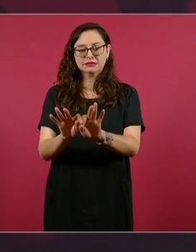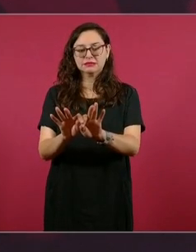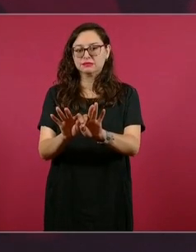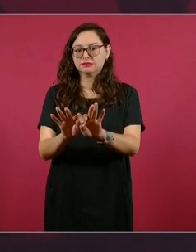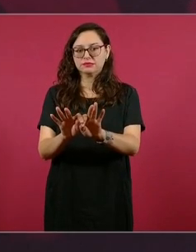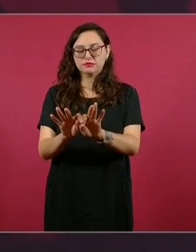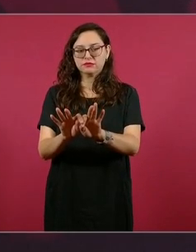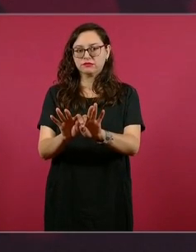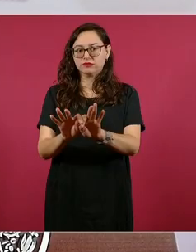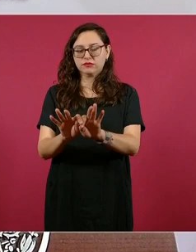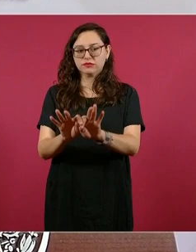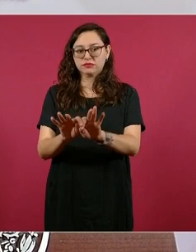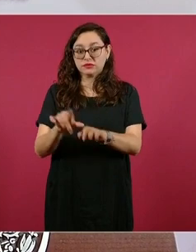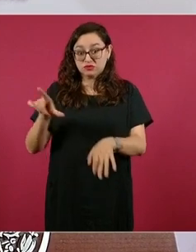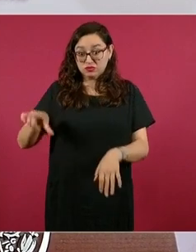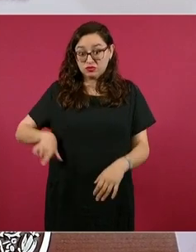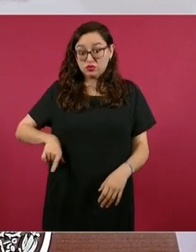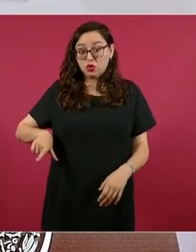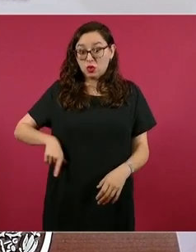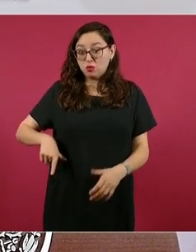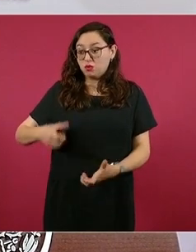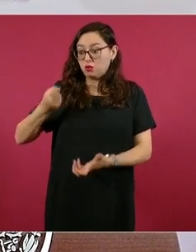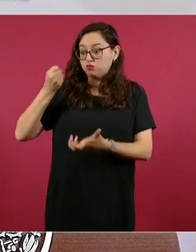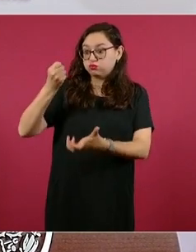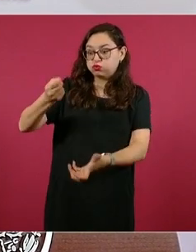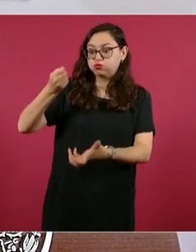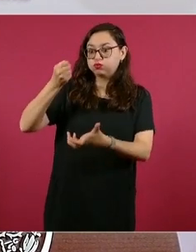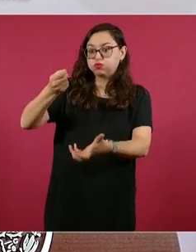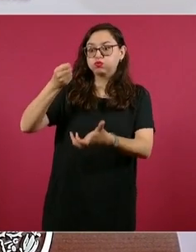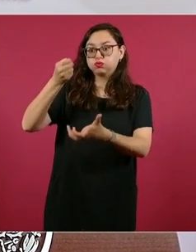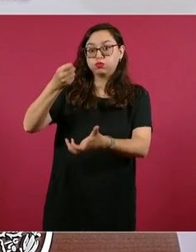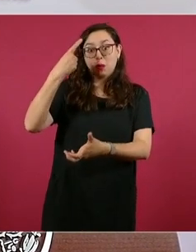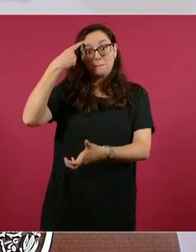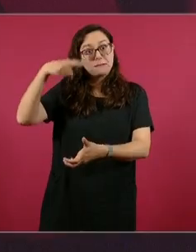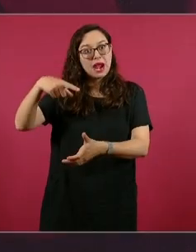Si hay inversión pública, hay empleo.